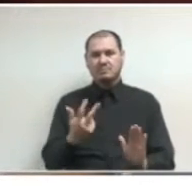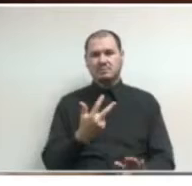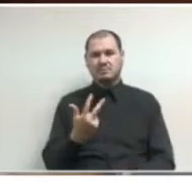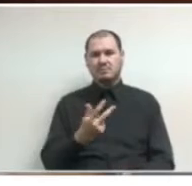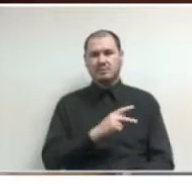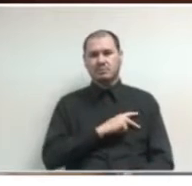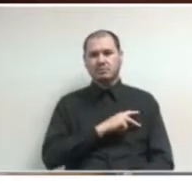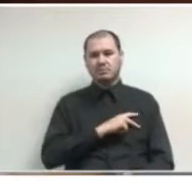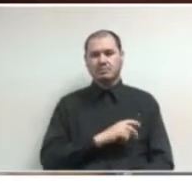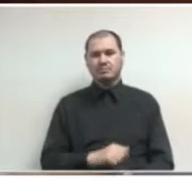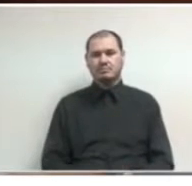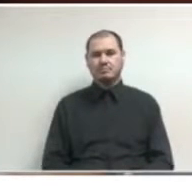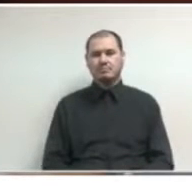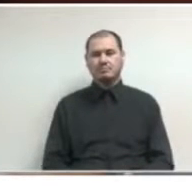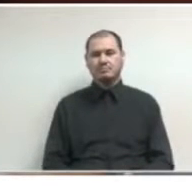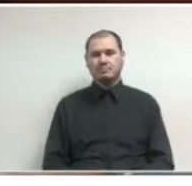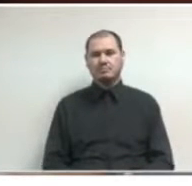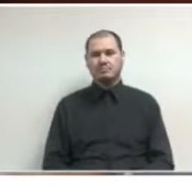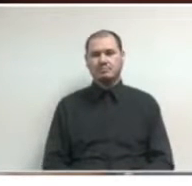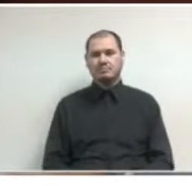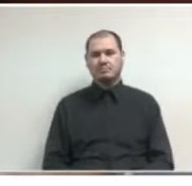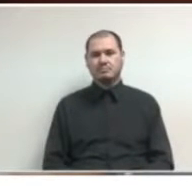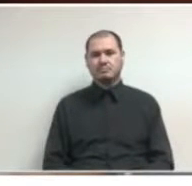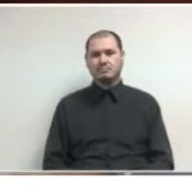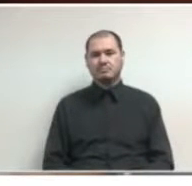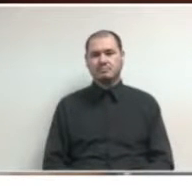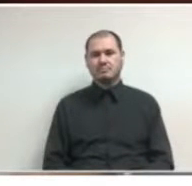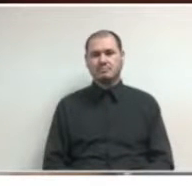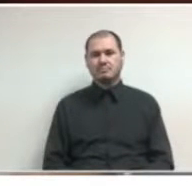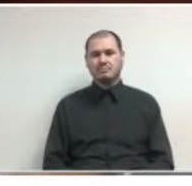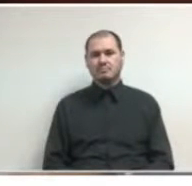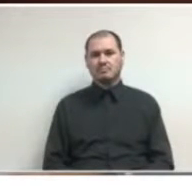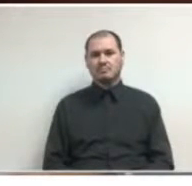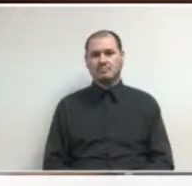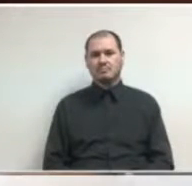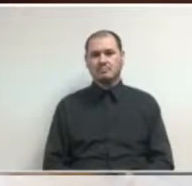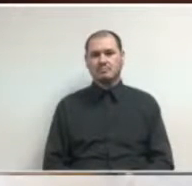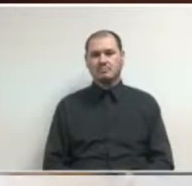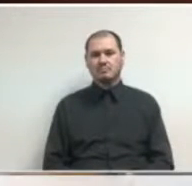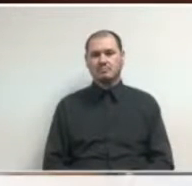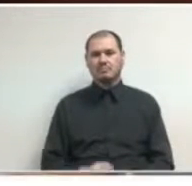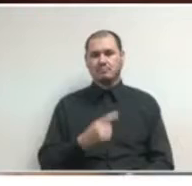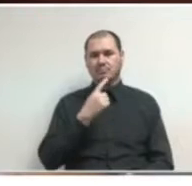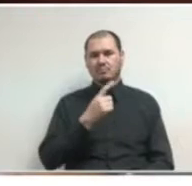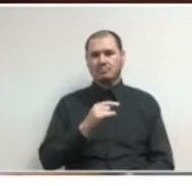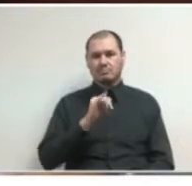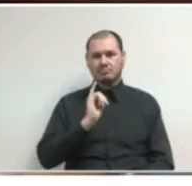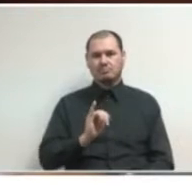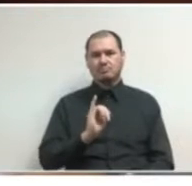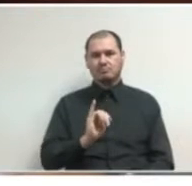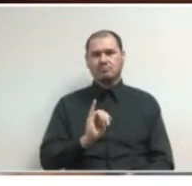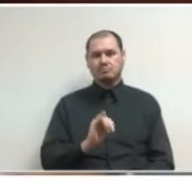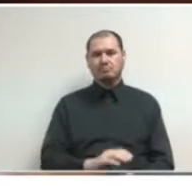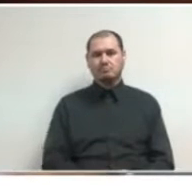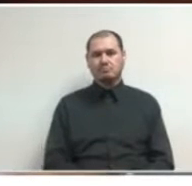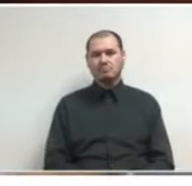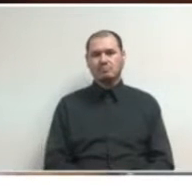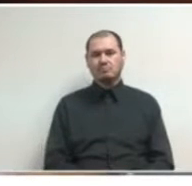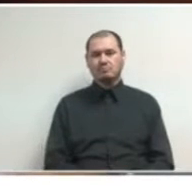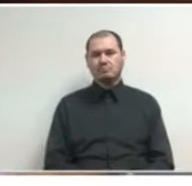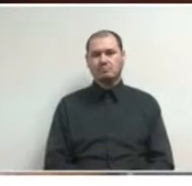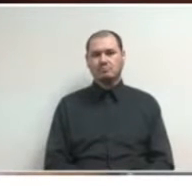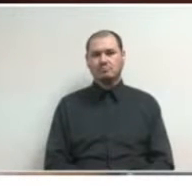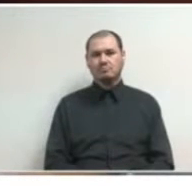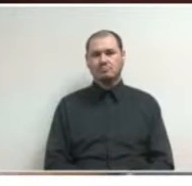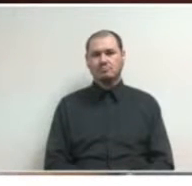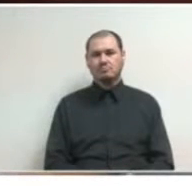que para remonedita de ahí. ¿Penal de la Corte? Yo creo que sí, con la observación de mi ministro ni Riera. No sé cuál es la observación